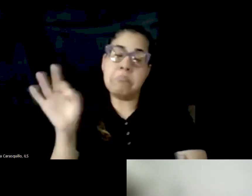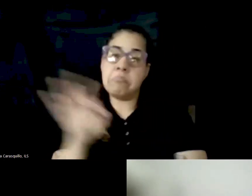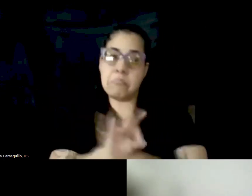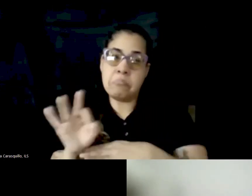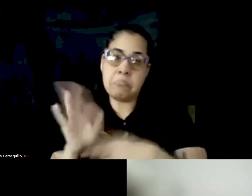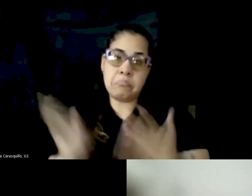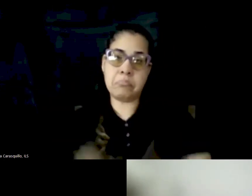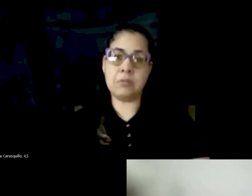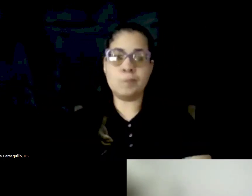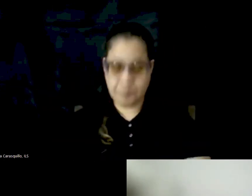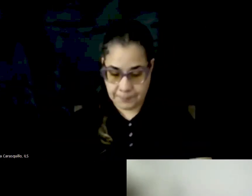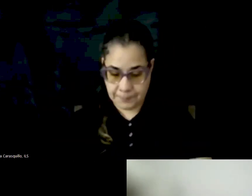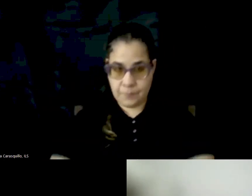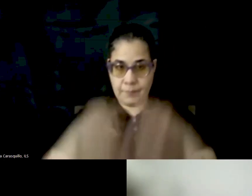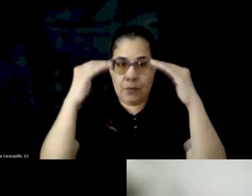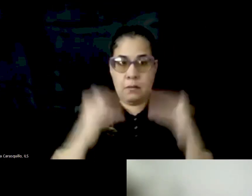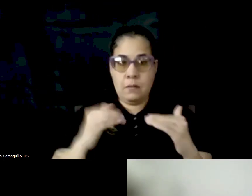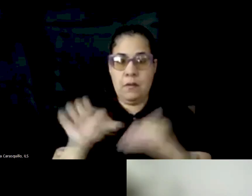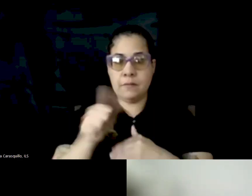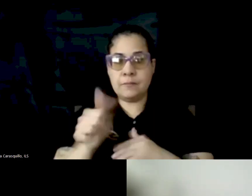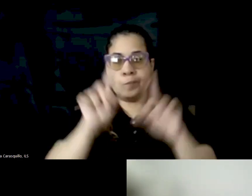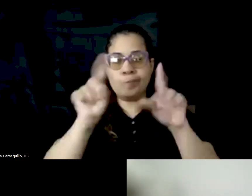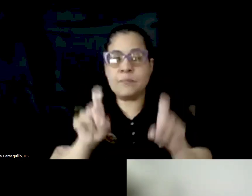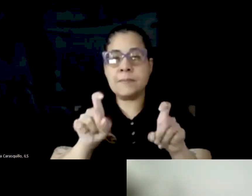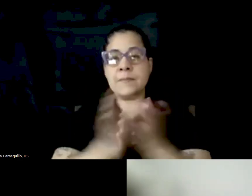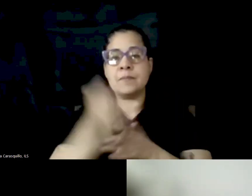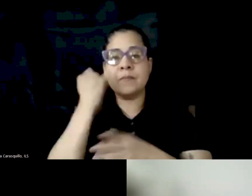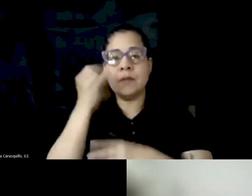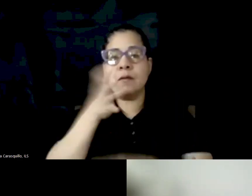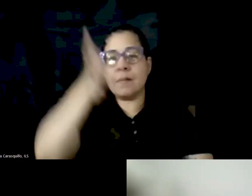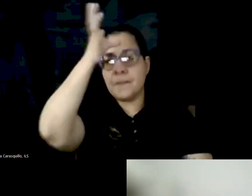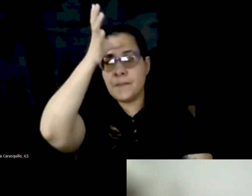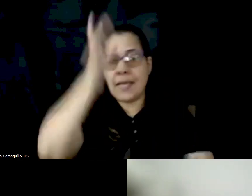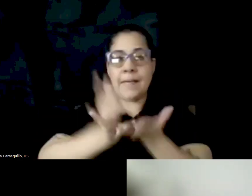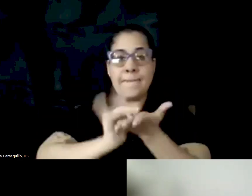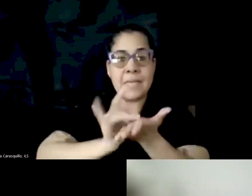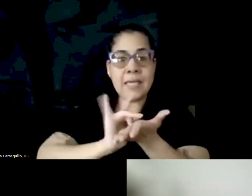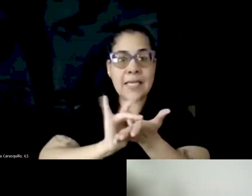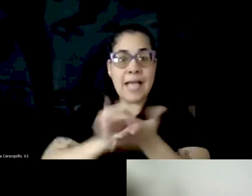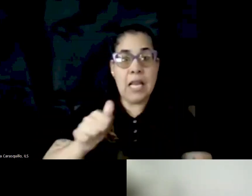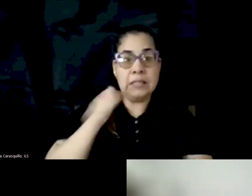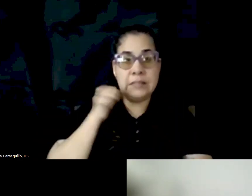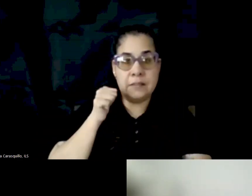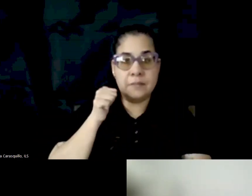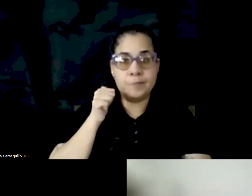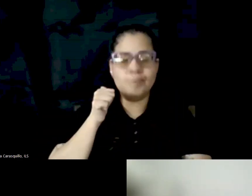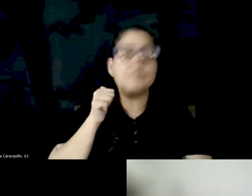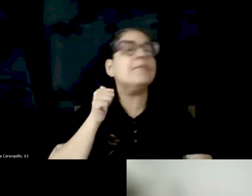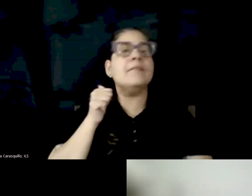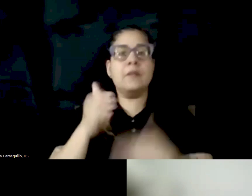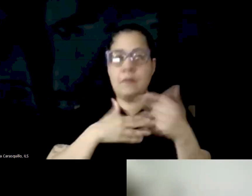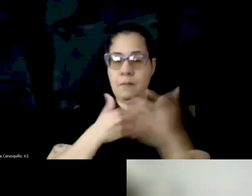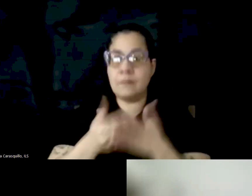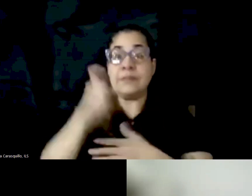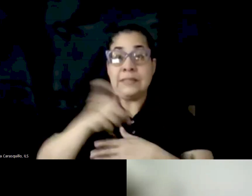Bien. Otra de las preguntas, si un padre se niega a medicar a su hijo, aún evidenciándose la